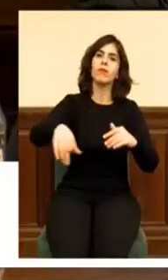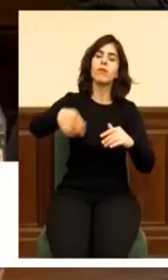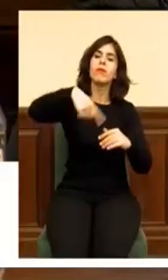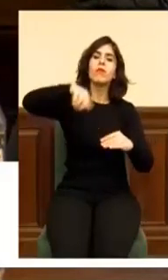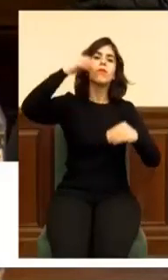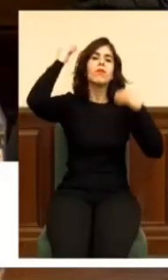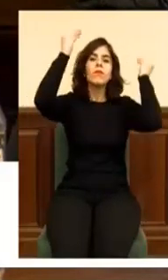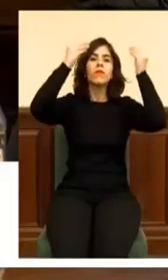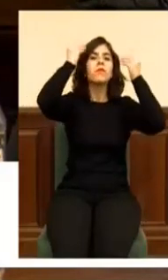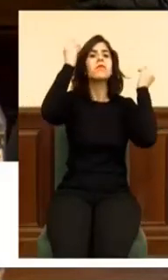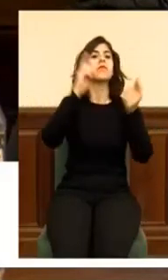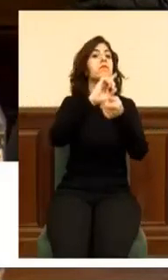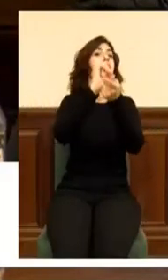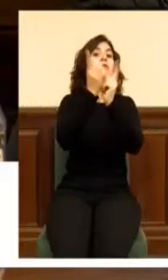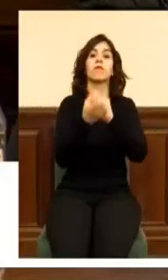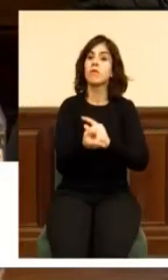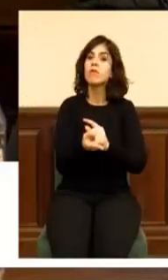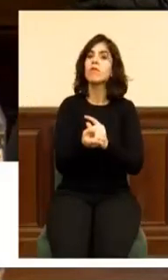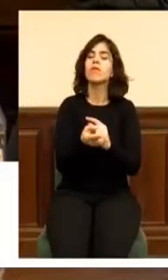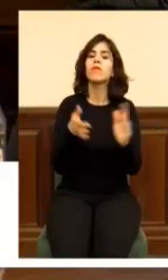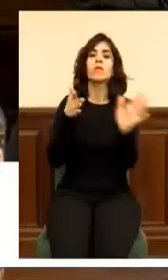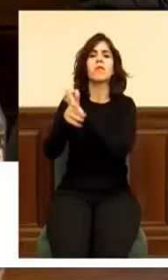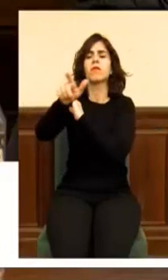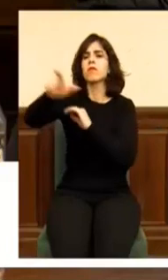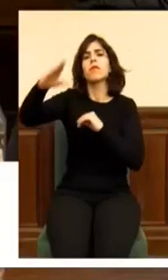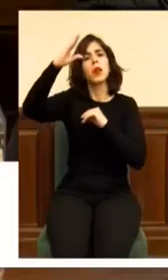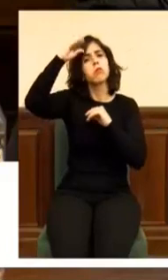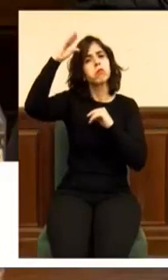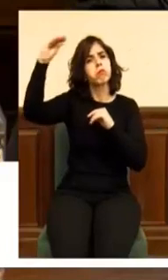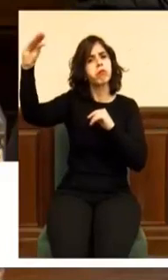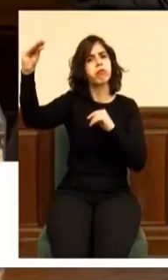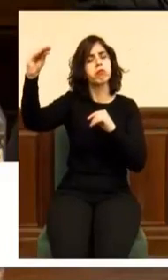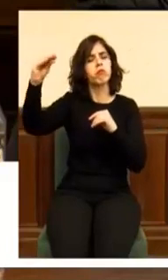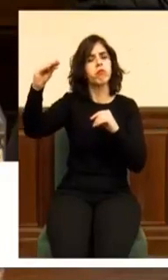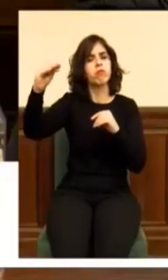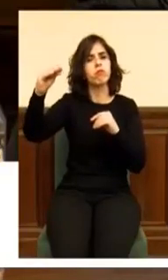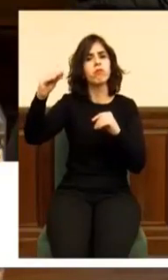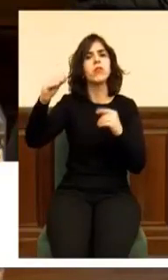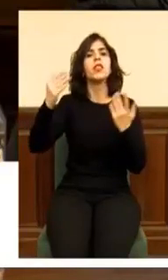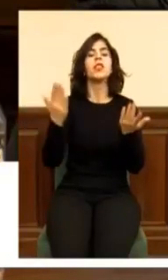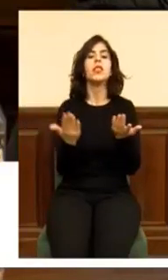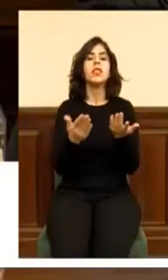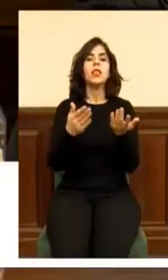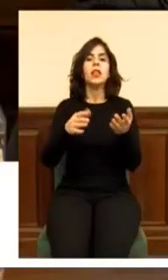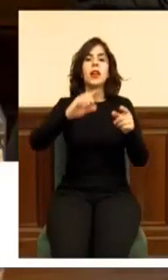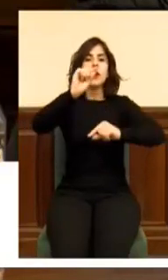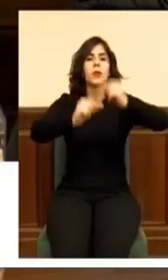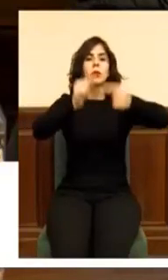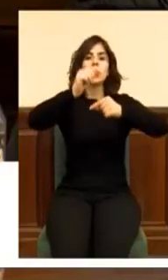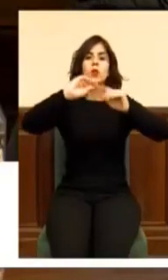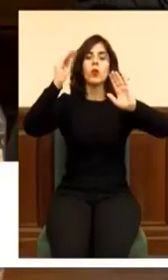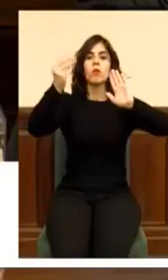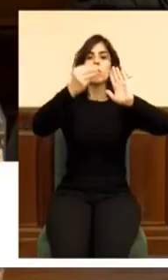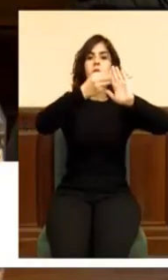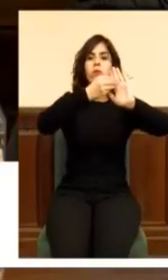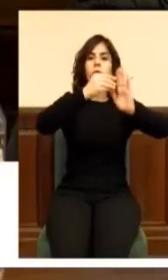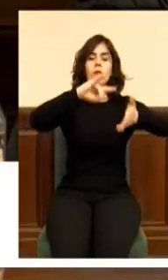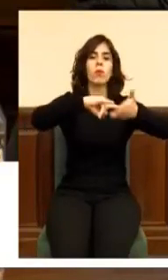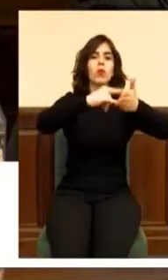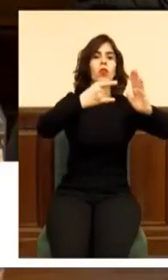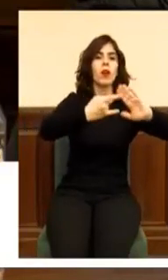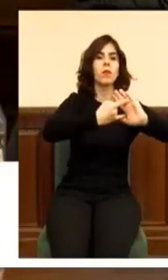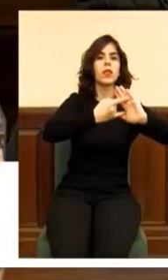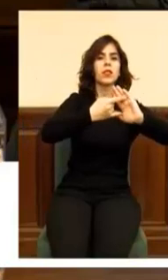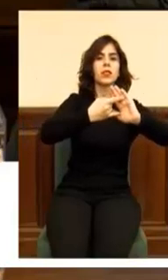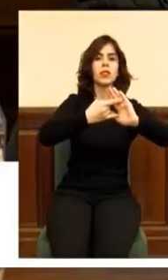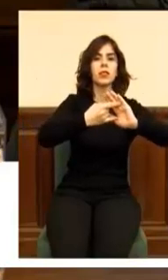una rectificación, rectificar es de sabios, y por eso nos alegra ver reflejados en los presupuestos los programas de